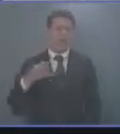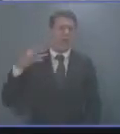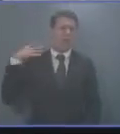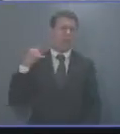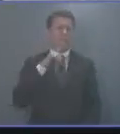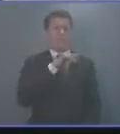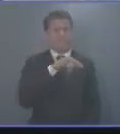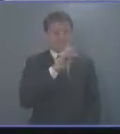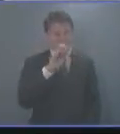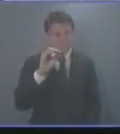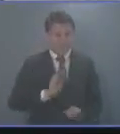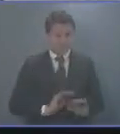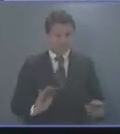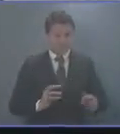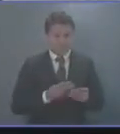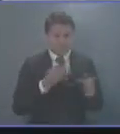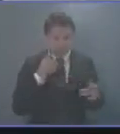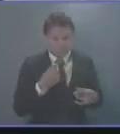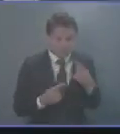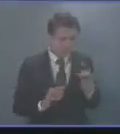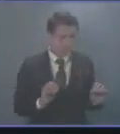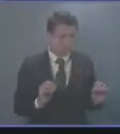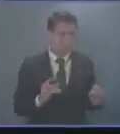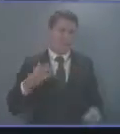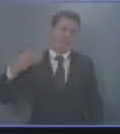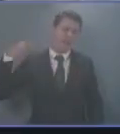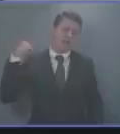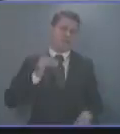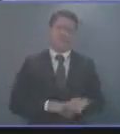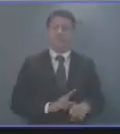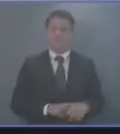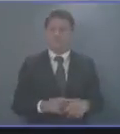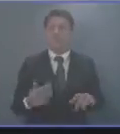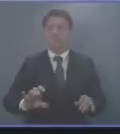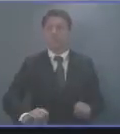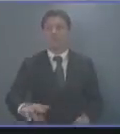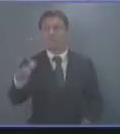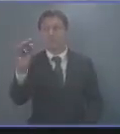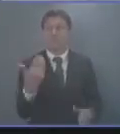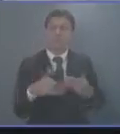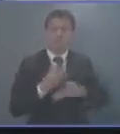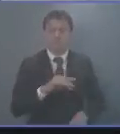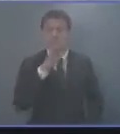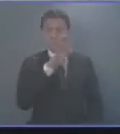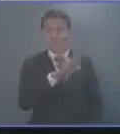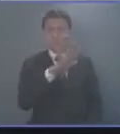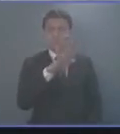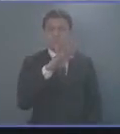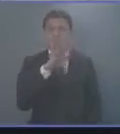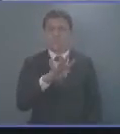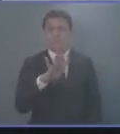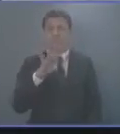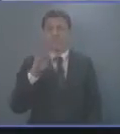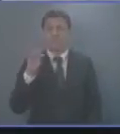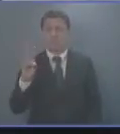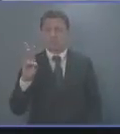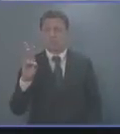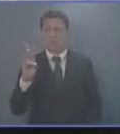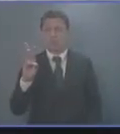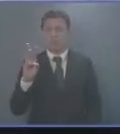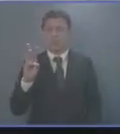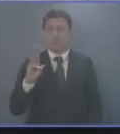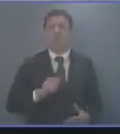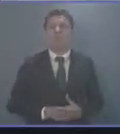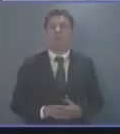sido reportados desaparecidos en aquel tiempo, se han encontrado más de 446. Así